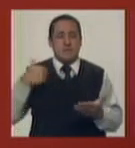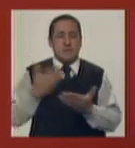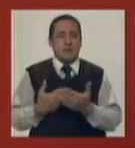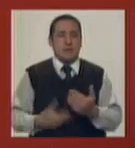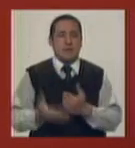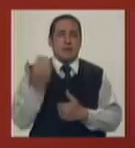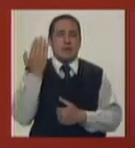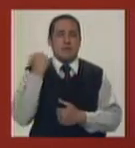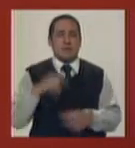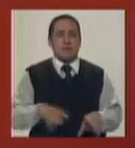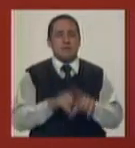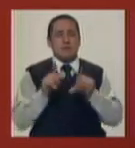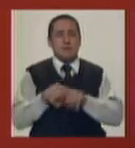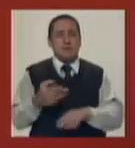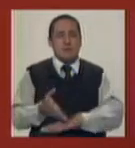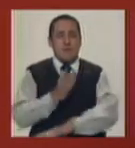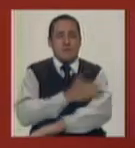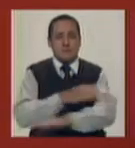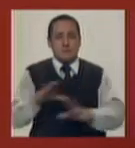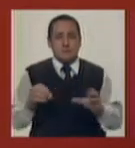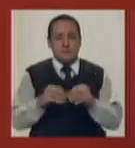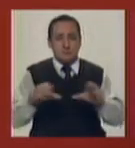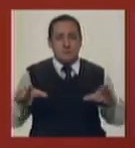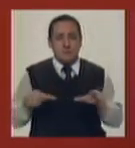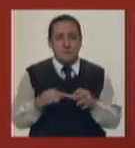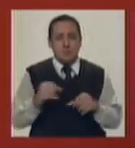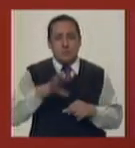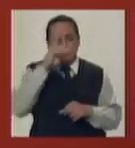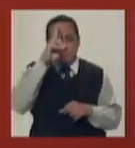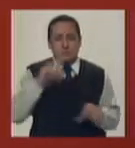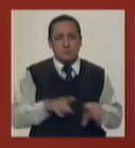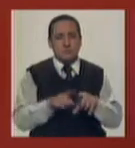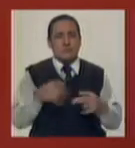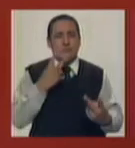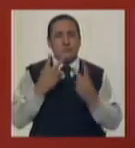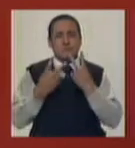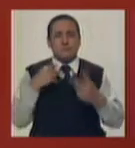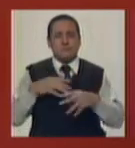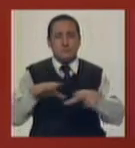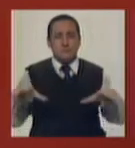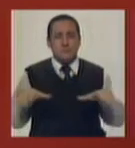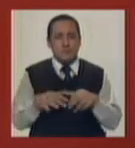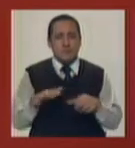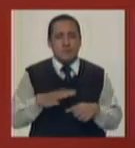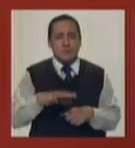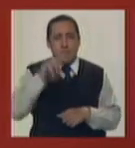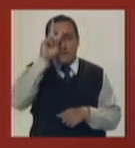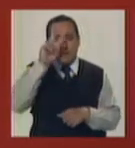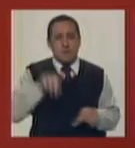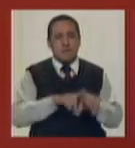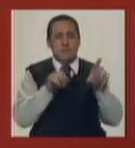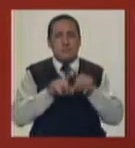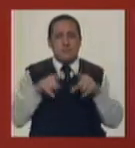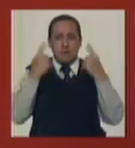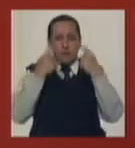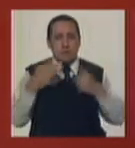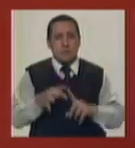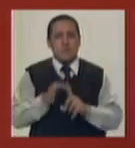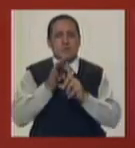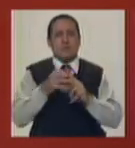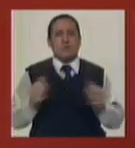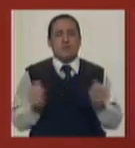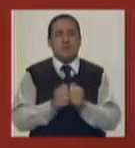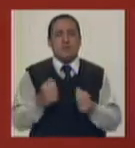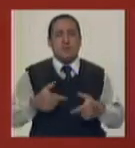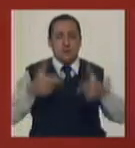días anteriores o previos a la ciudad imperial del Cusco para recorrer un poco la ciudadela inca, y parece que hay una empatía especial